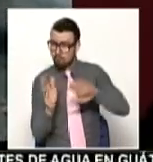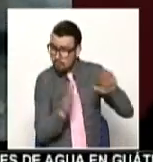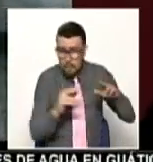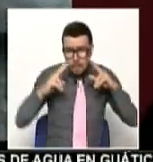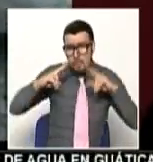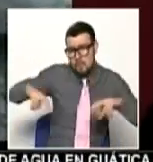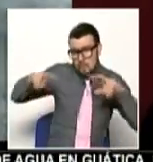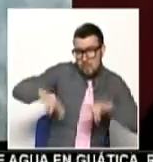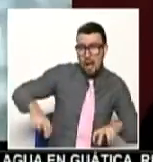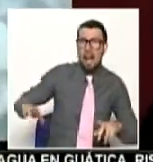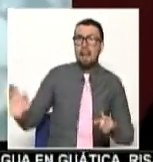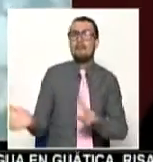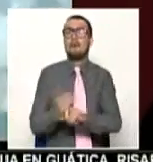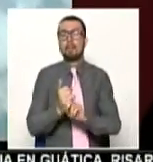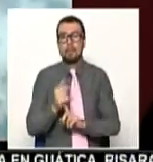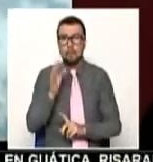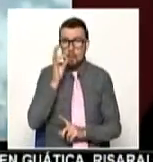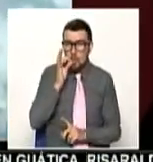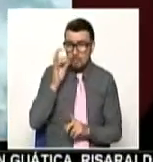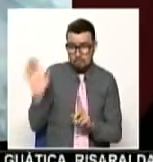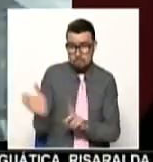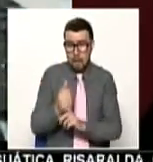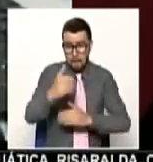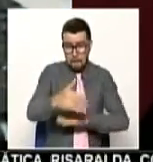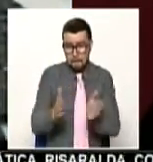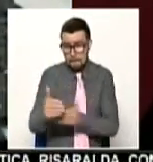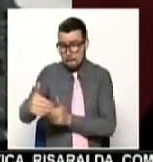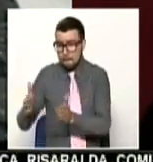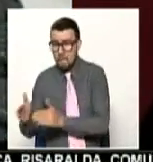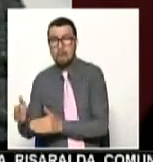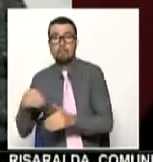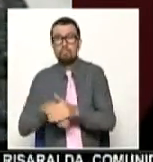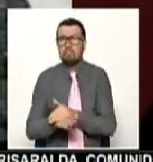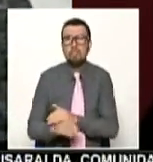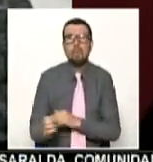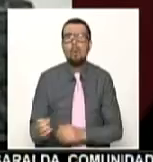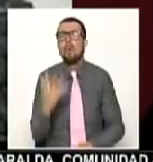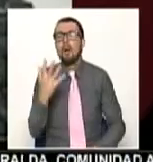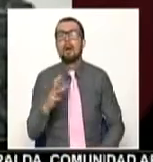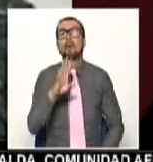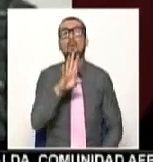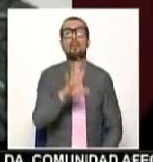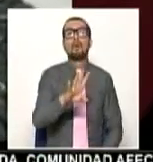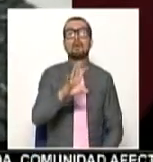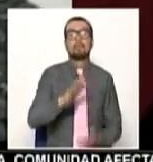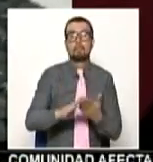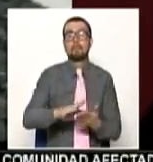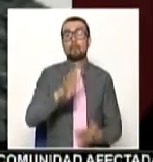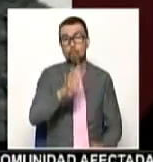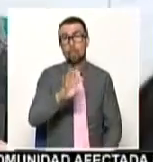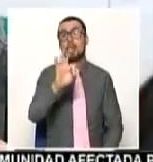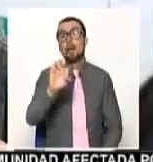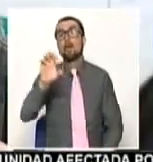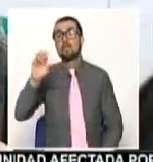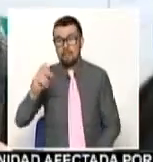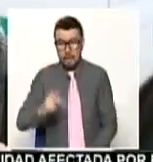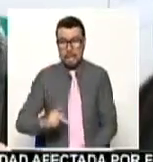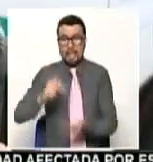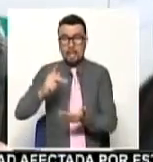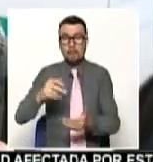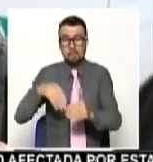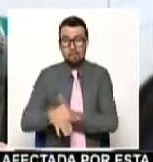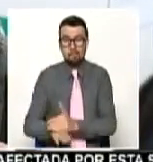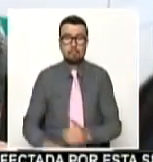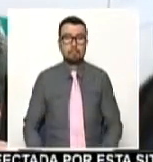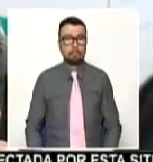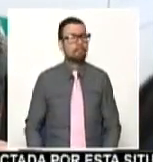hallan varios paquetes de marihuana de alta calidad. En total, eran transportados 480 kilos de marihuana cripa. El tema innovador es que están